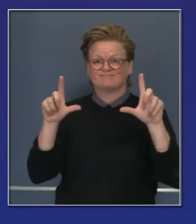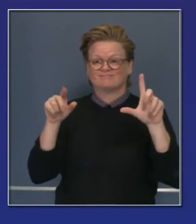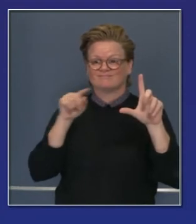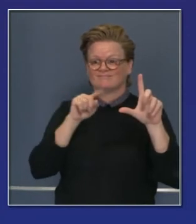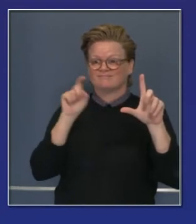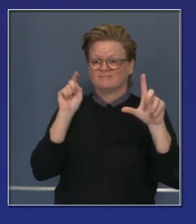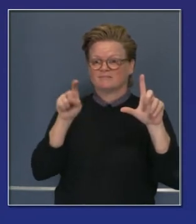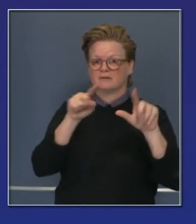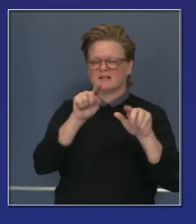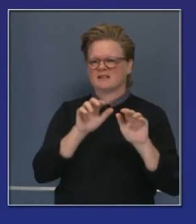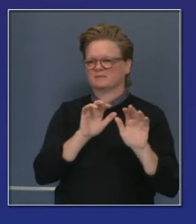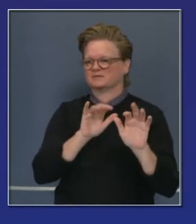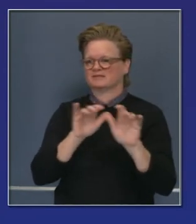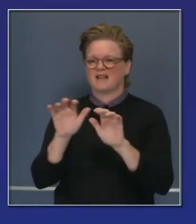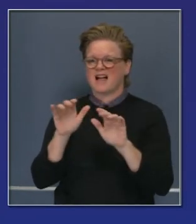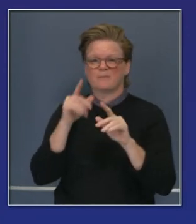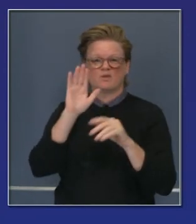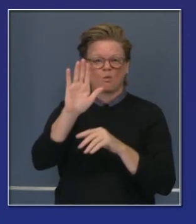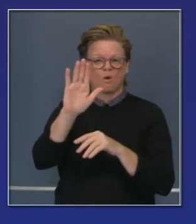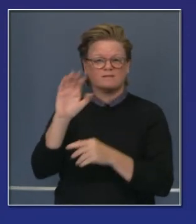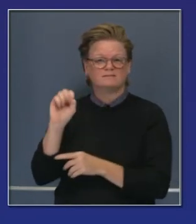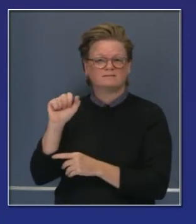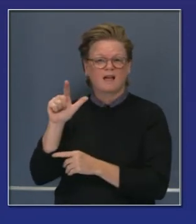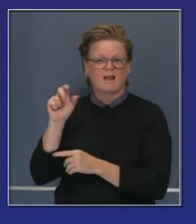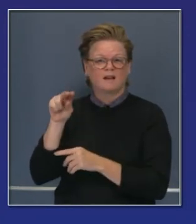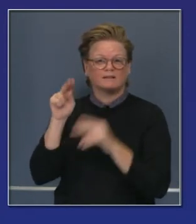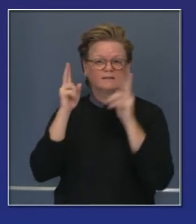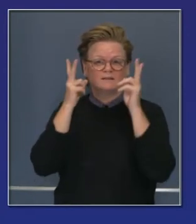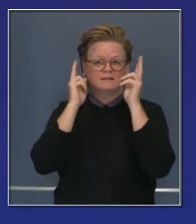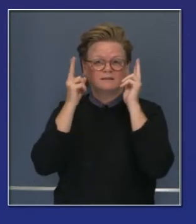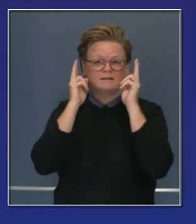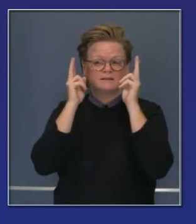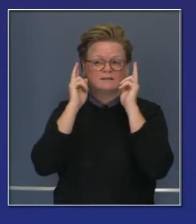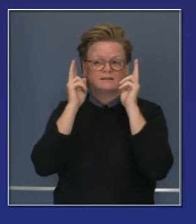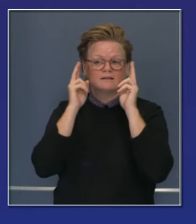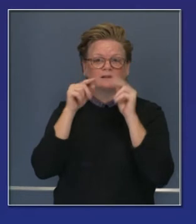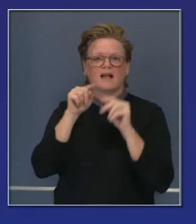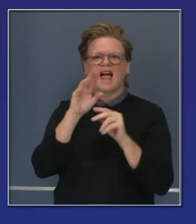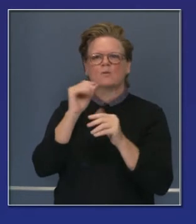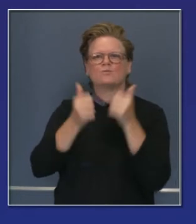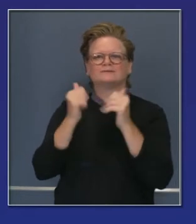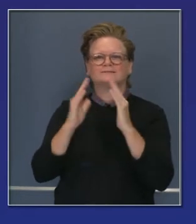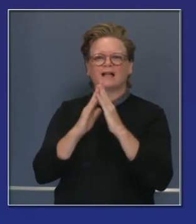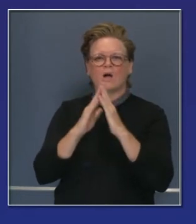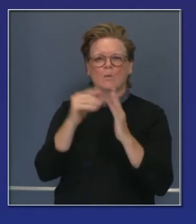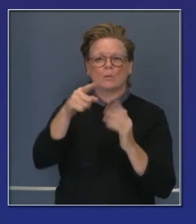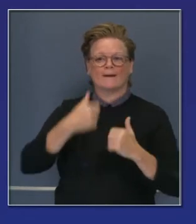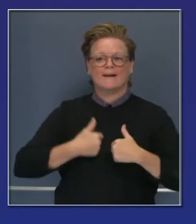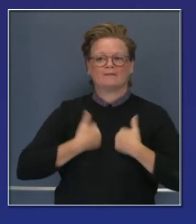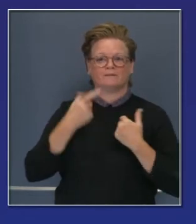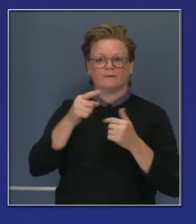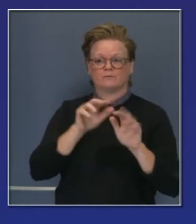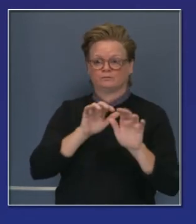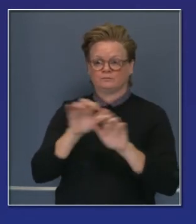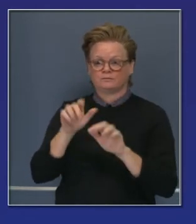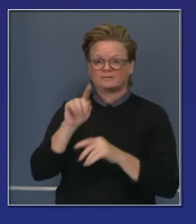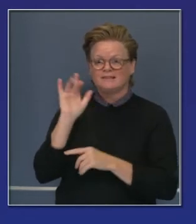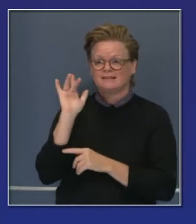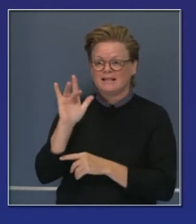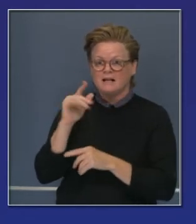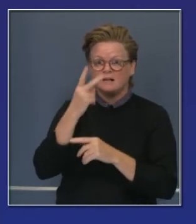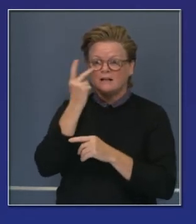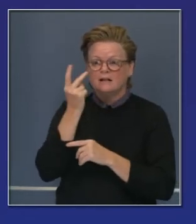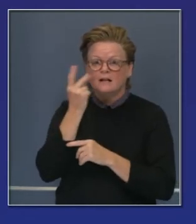poner salones de belleza, peluquerías, y aparecerá el color en que se encuentra Fresno y si ese